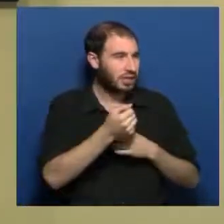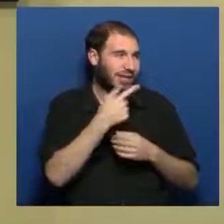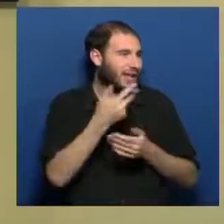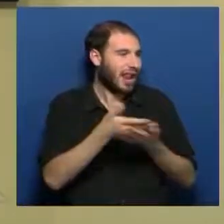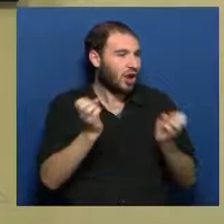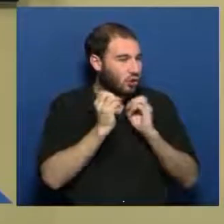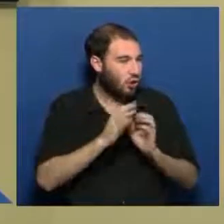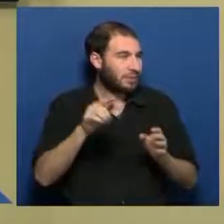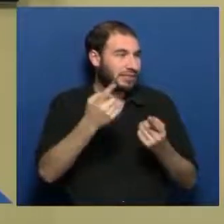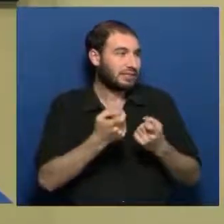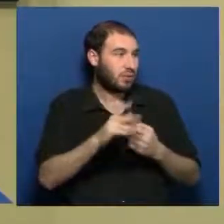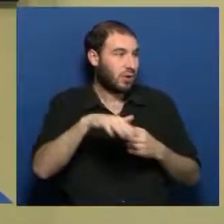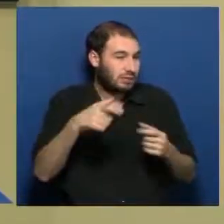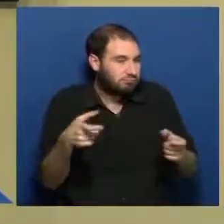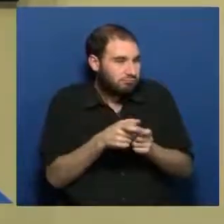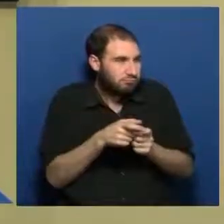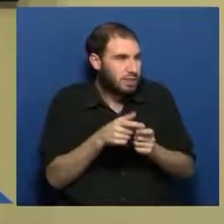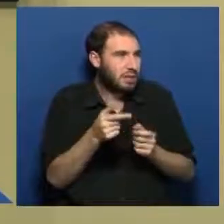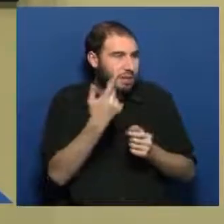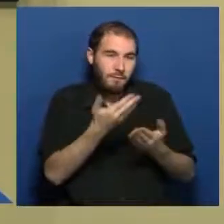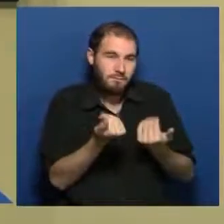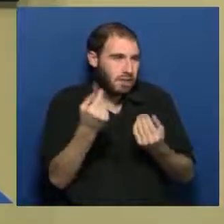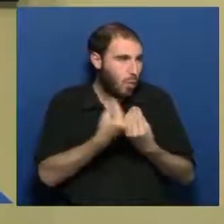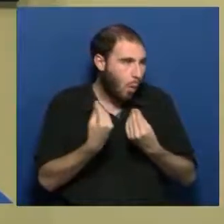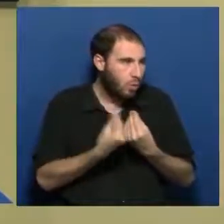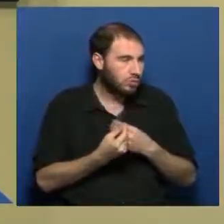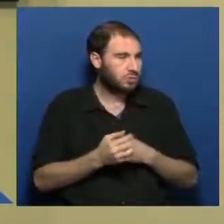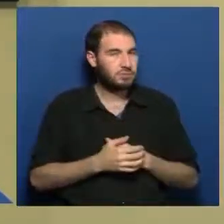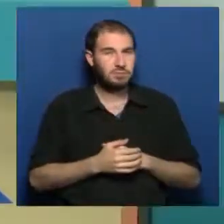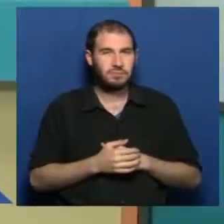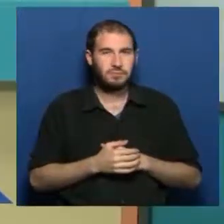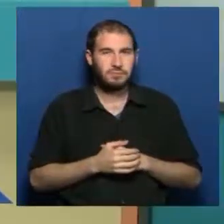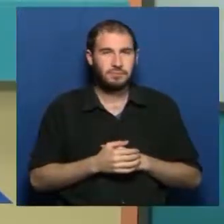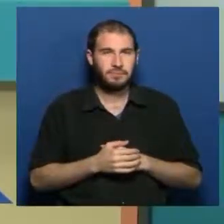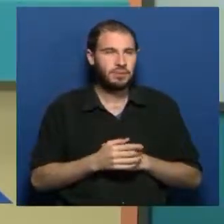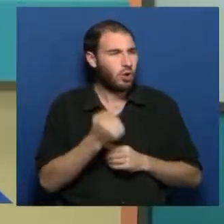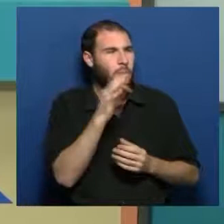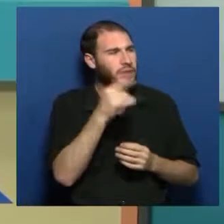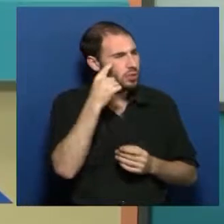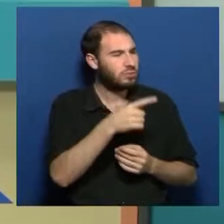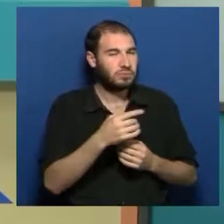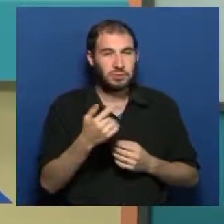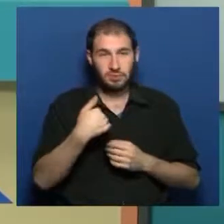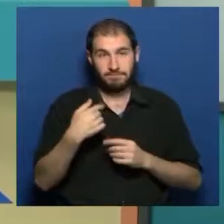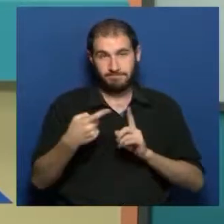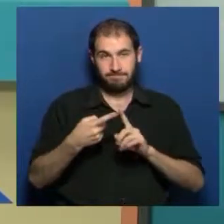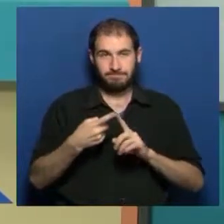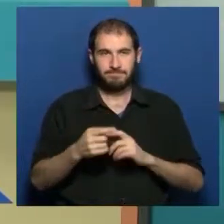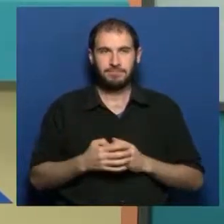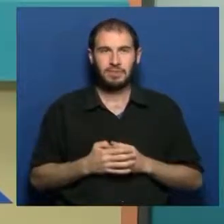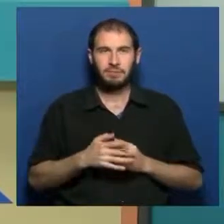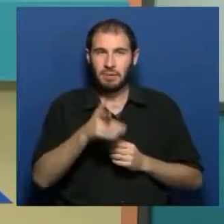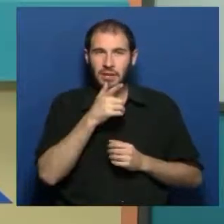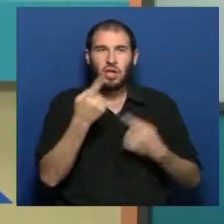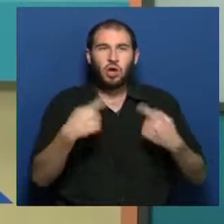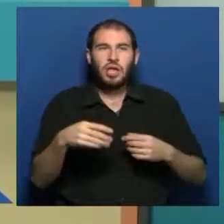para arrancar se necesitan espacios chicos que faltan, y muchos en Mendoza, me parece, ¿no? ¿Cómo lo vieron? Sí, personalmente me parece que